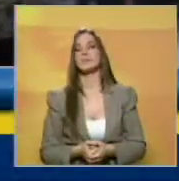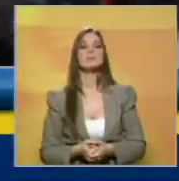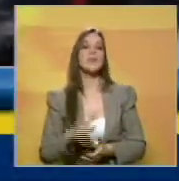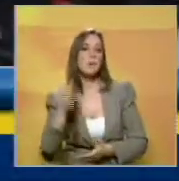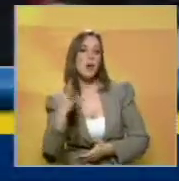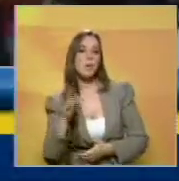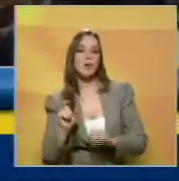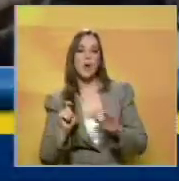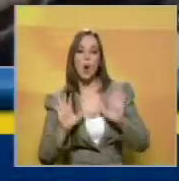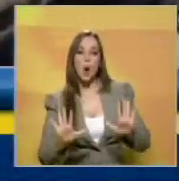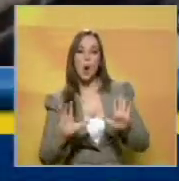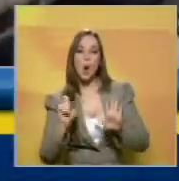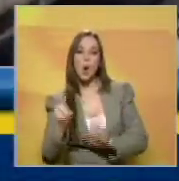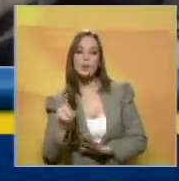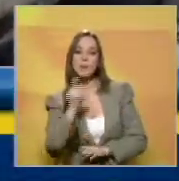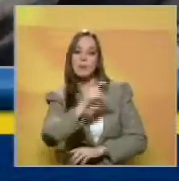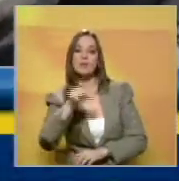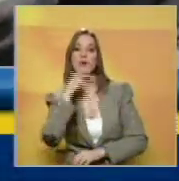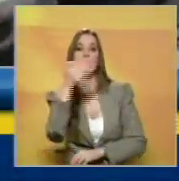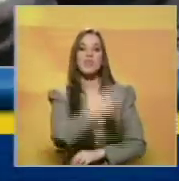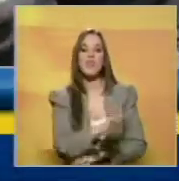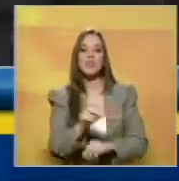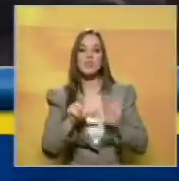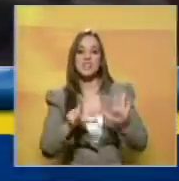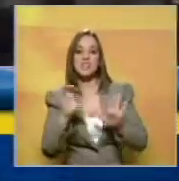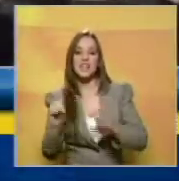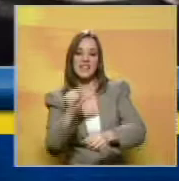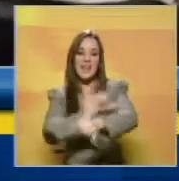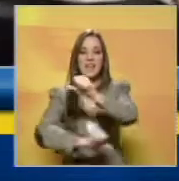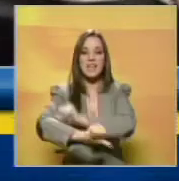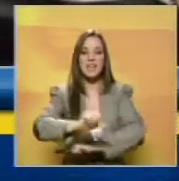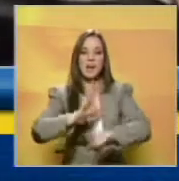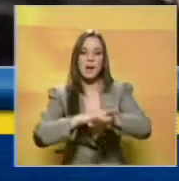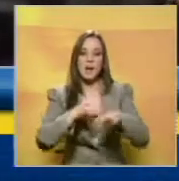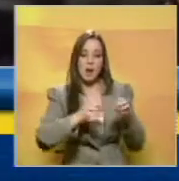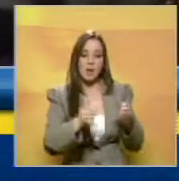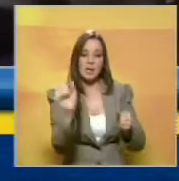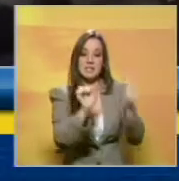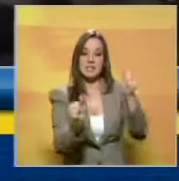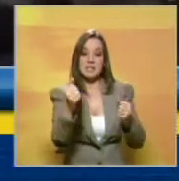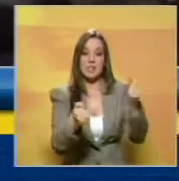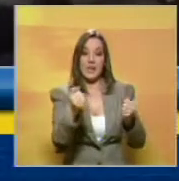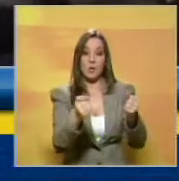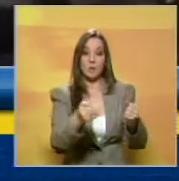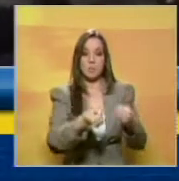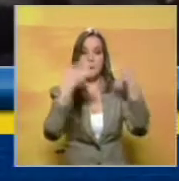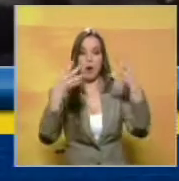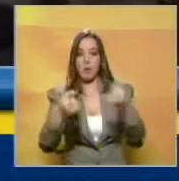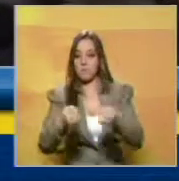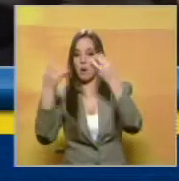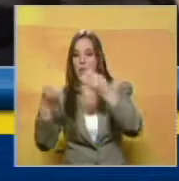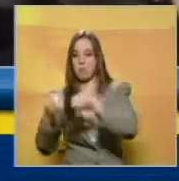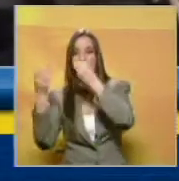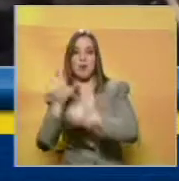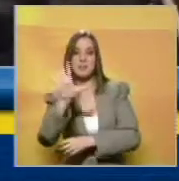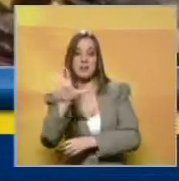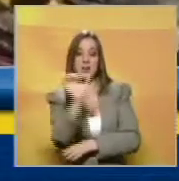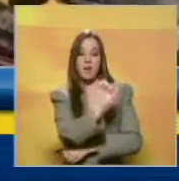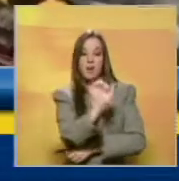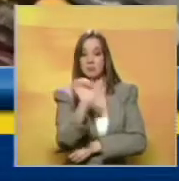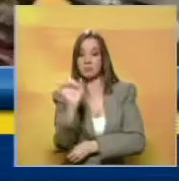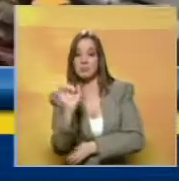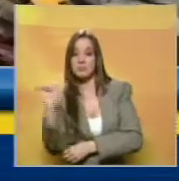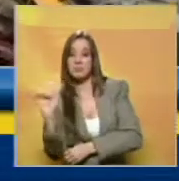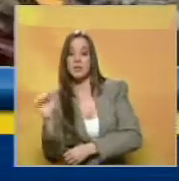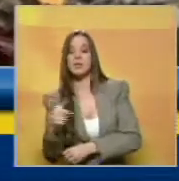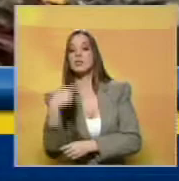Al menos 11 personas murieron y 60 resultaron heridas en una cadena de explosiones de 5 coches bomba registrada hoy en varias zonas del este